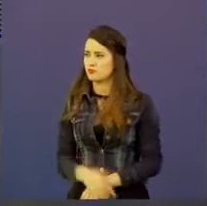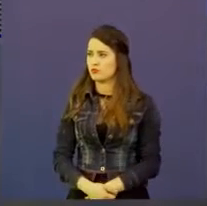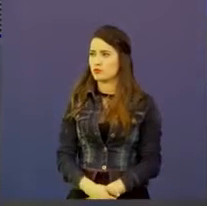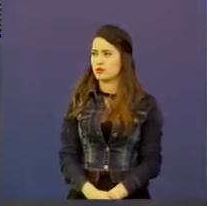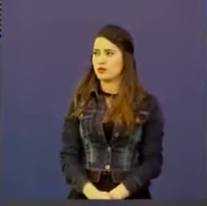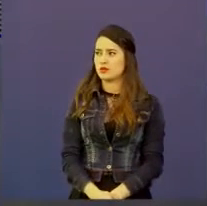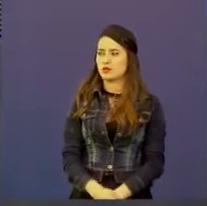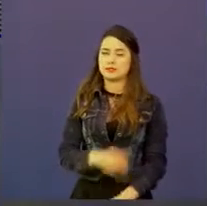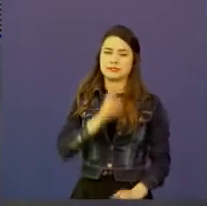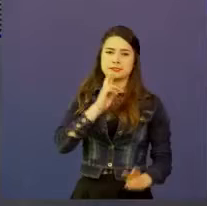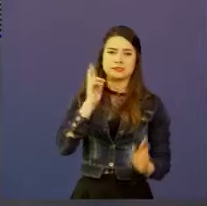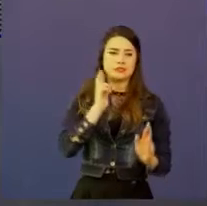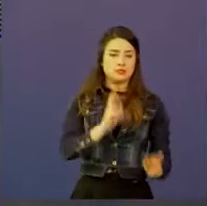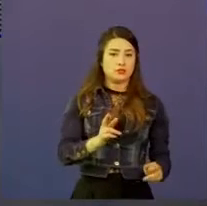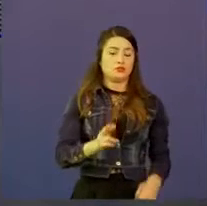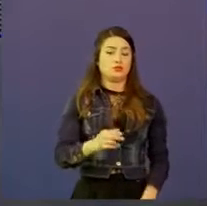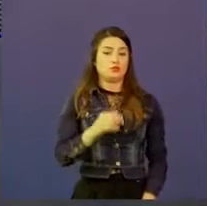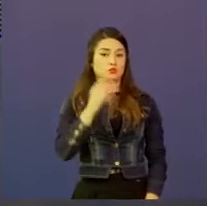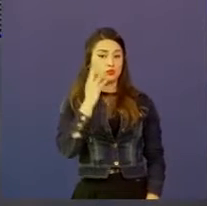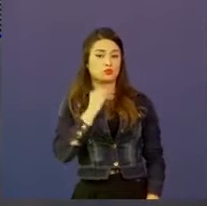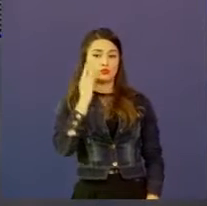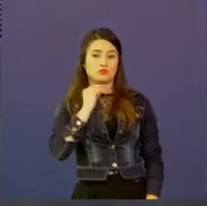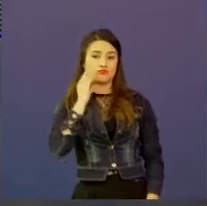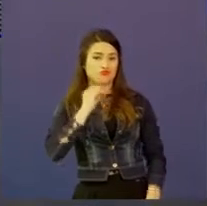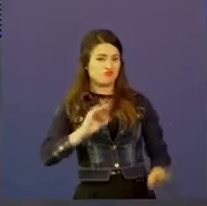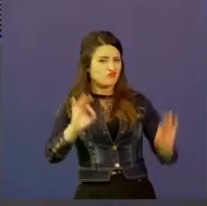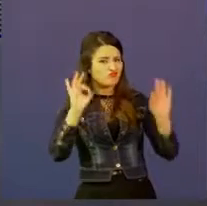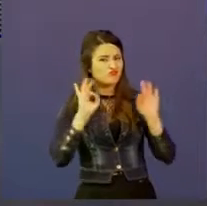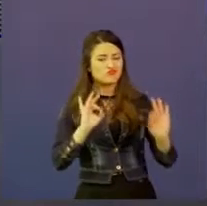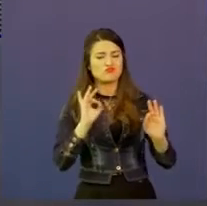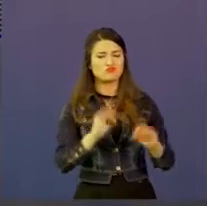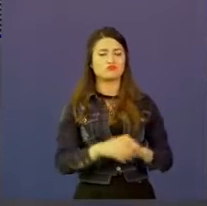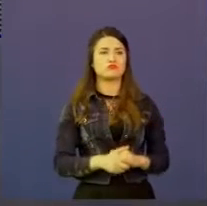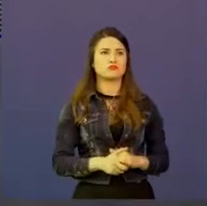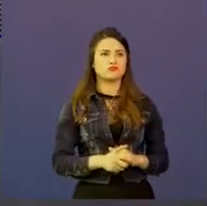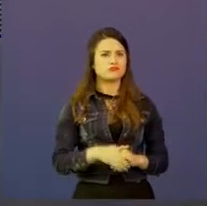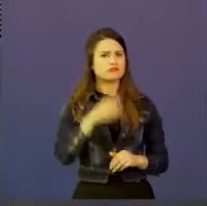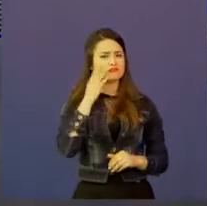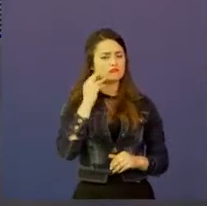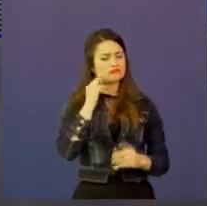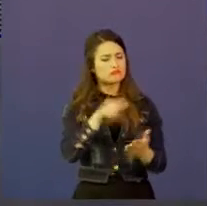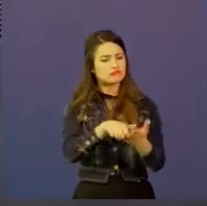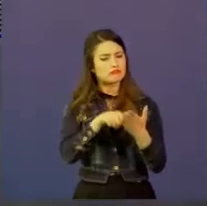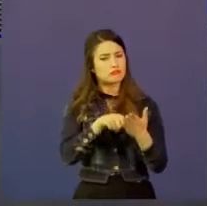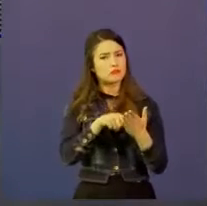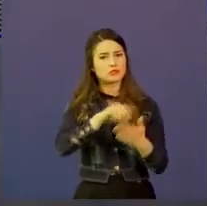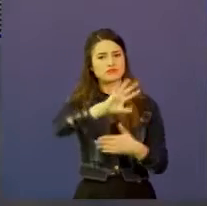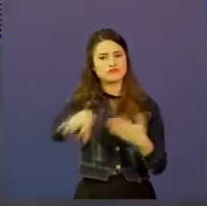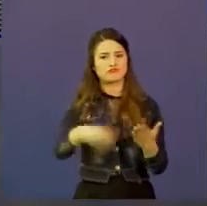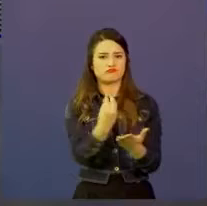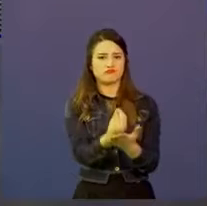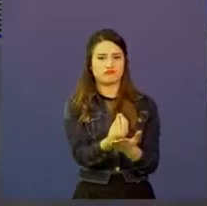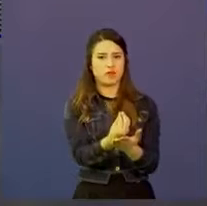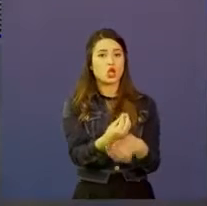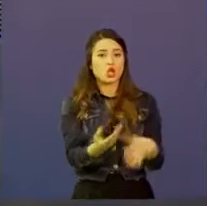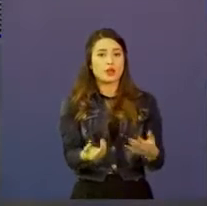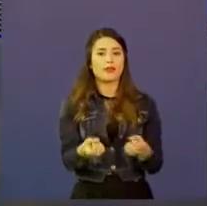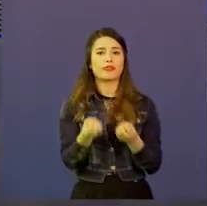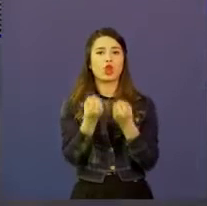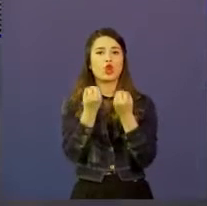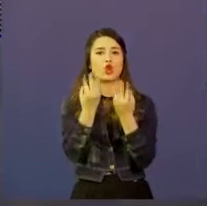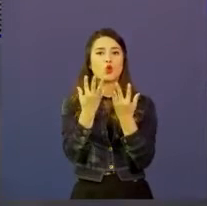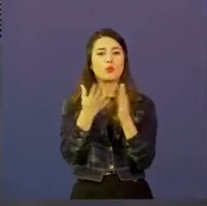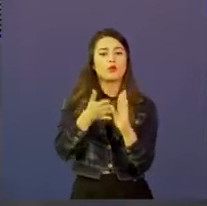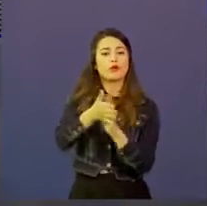experiencia ha sido absolutamente maravillosa, además muy reveladora, porque uno se puede quedar en las estadísticas y entonces